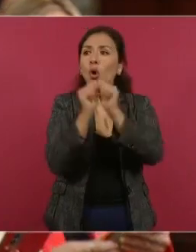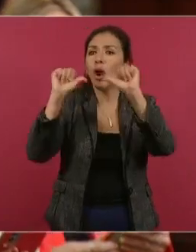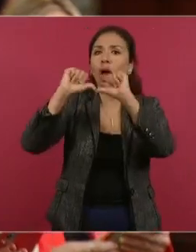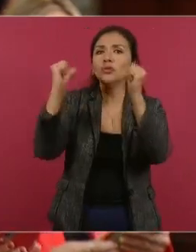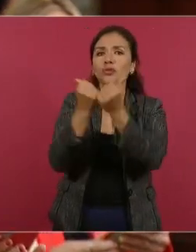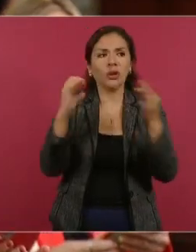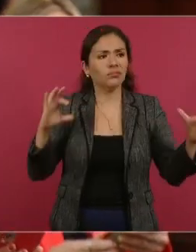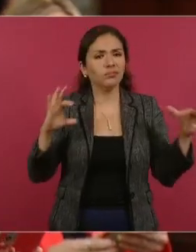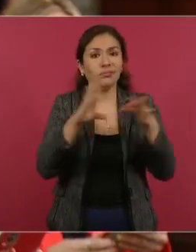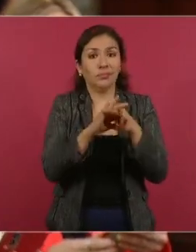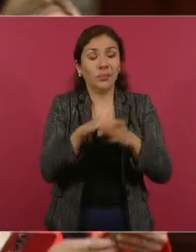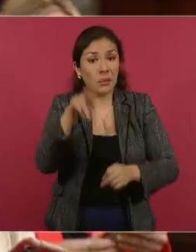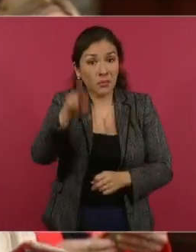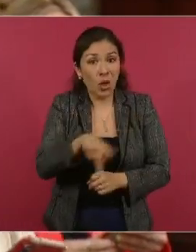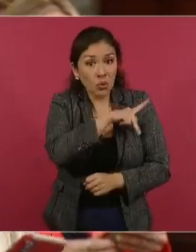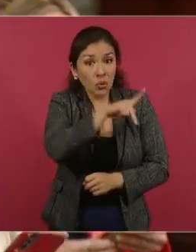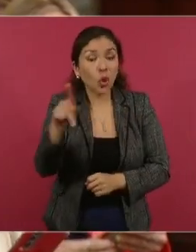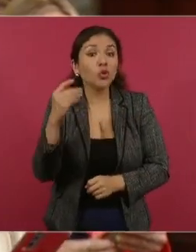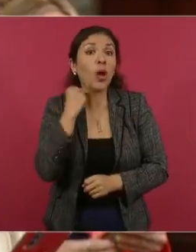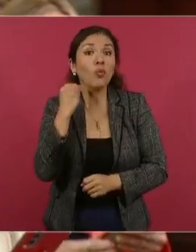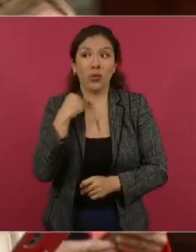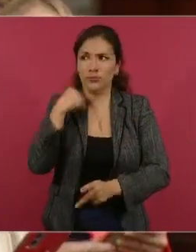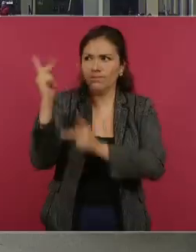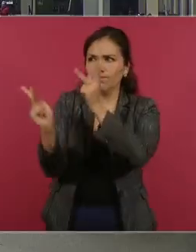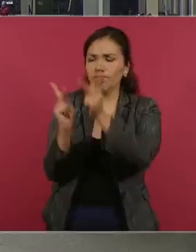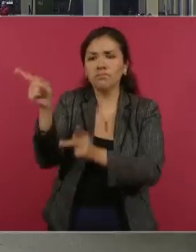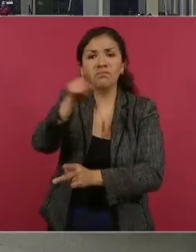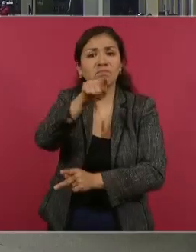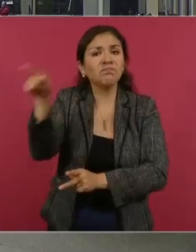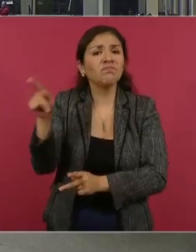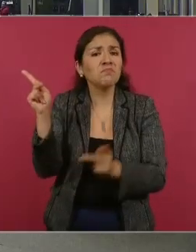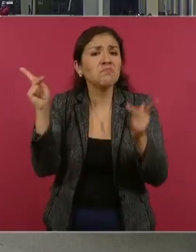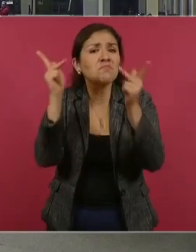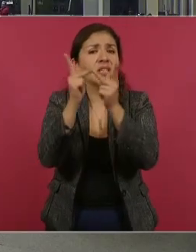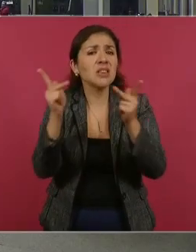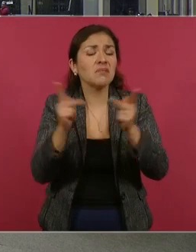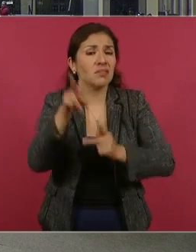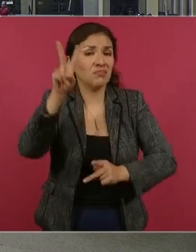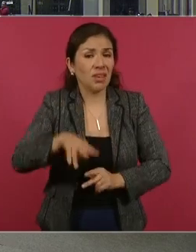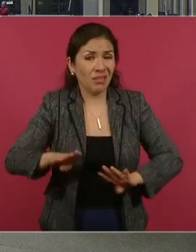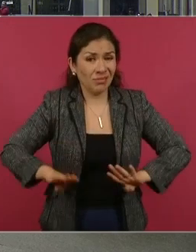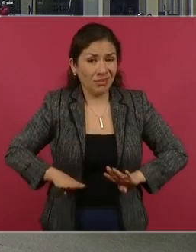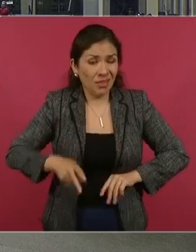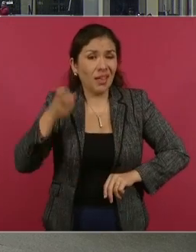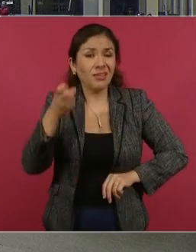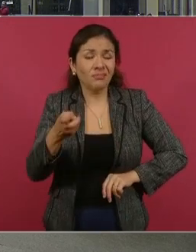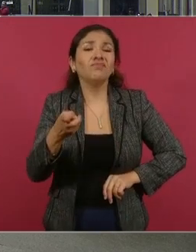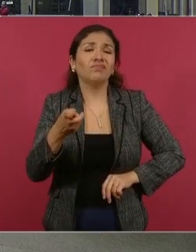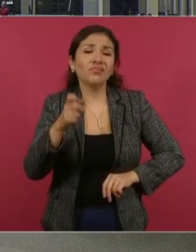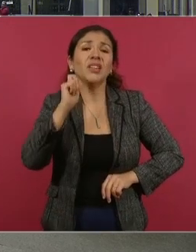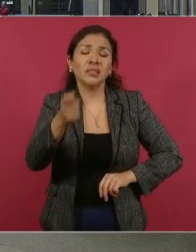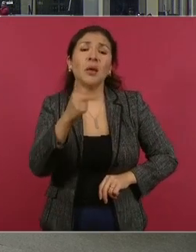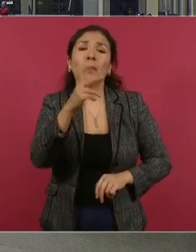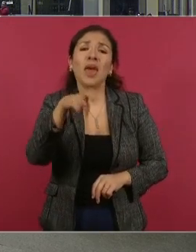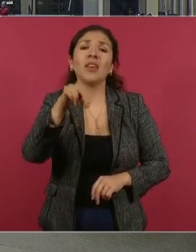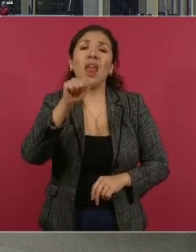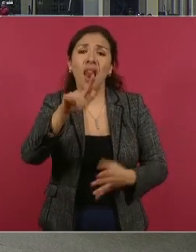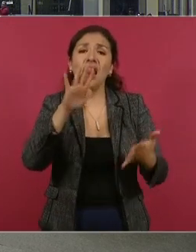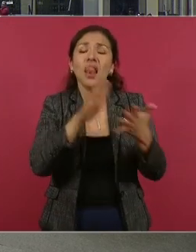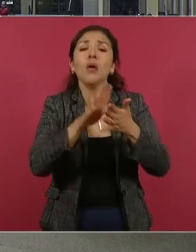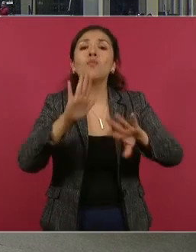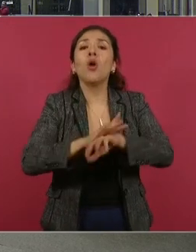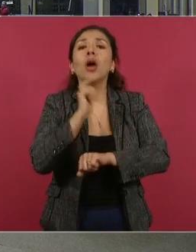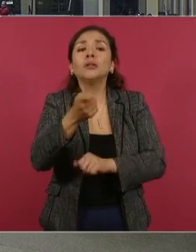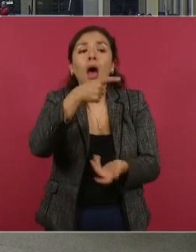civil. Todos los abogados que hemos consultado han coincidido en que este es un tema de carácter penal porque se configuran delitos